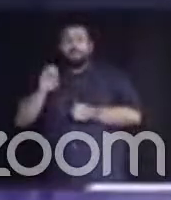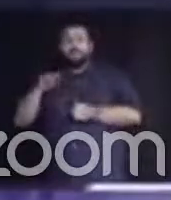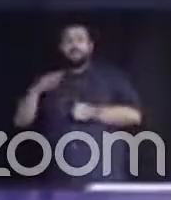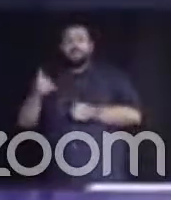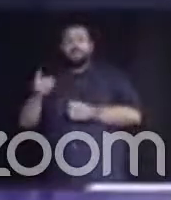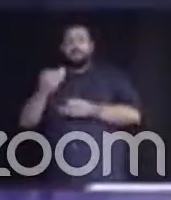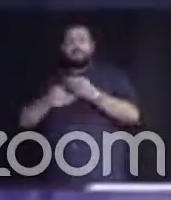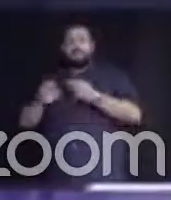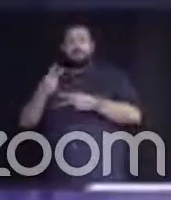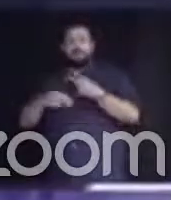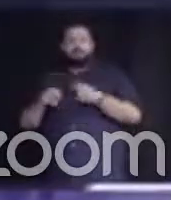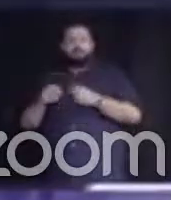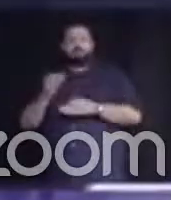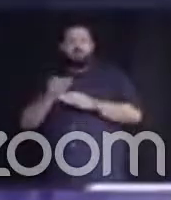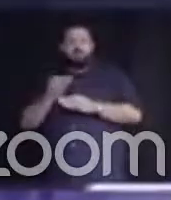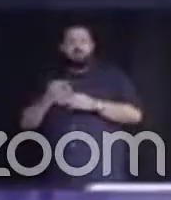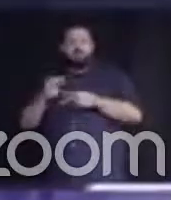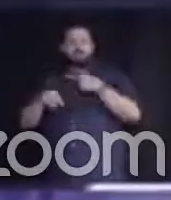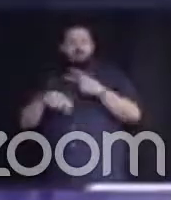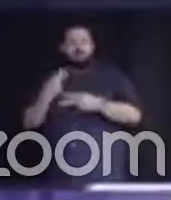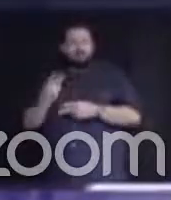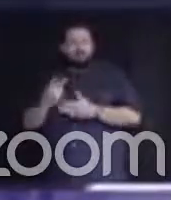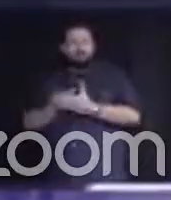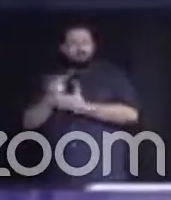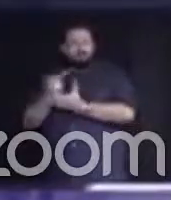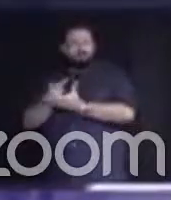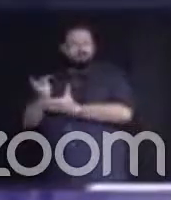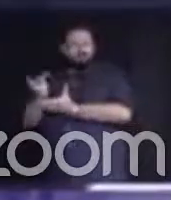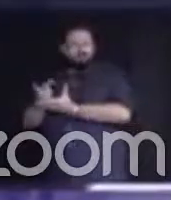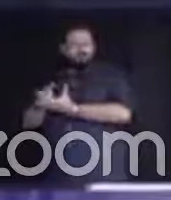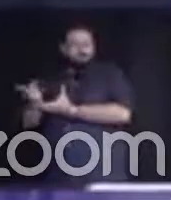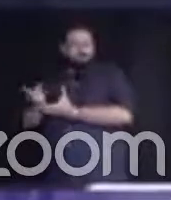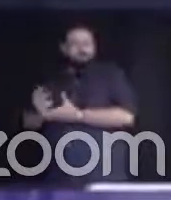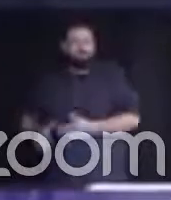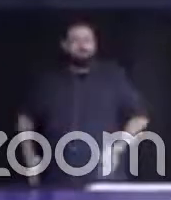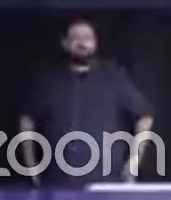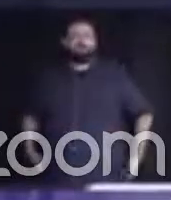esto necesito. Vamos a ir con los reconocimientos.